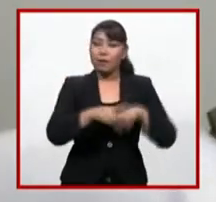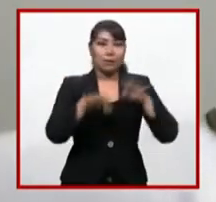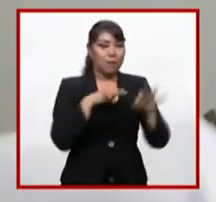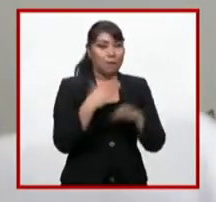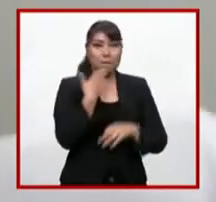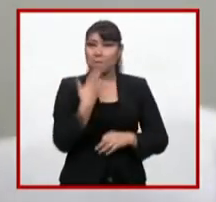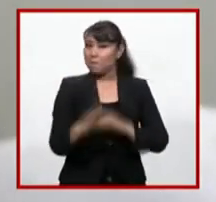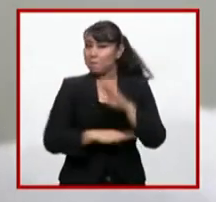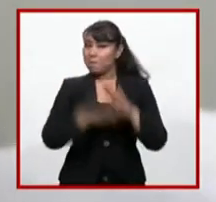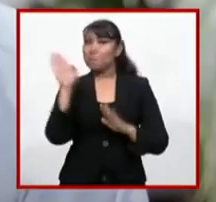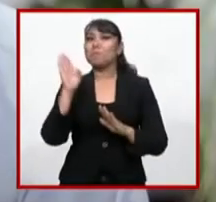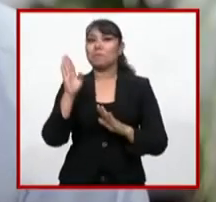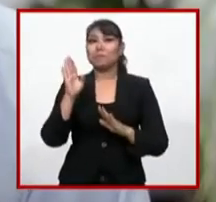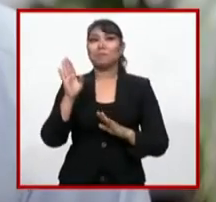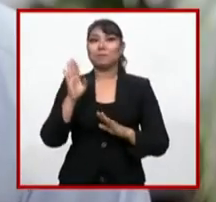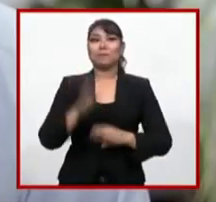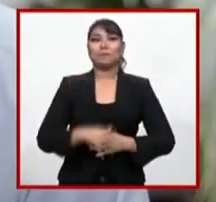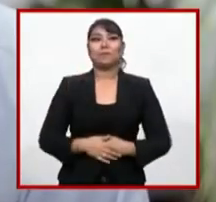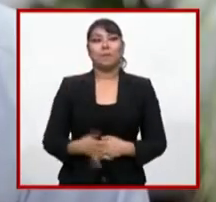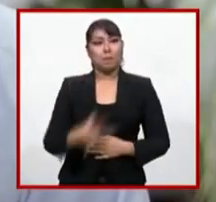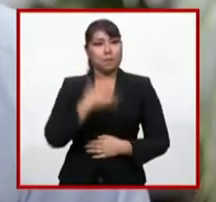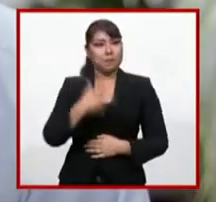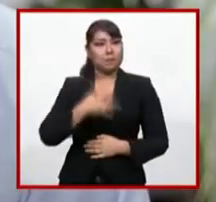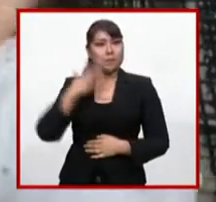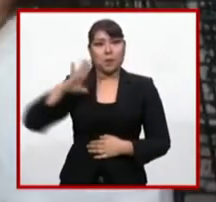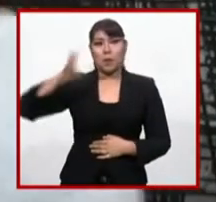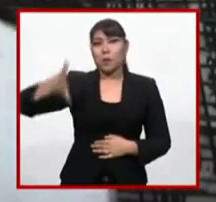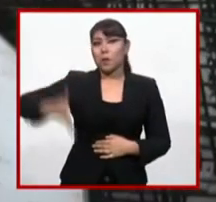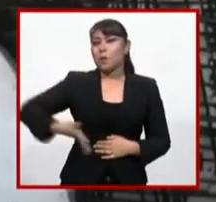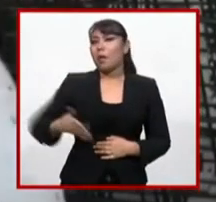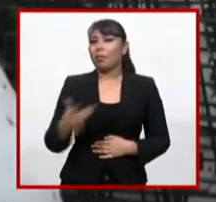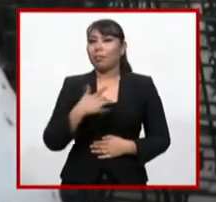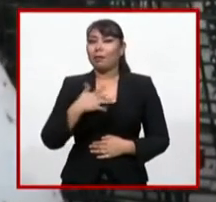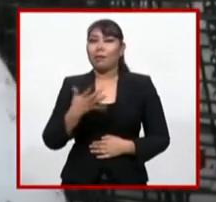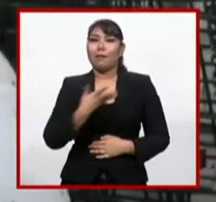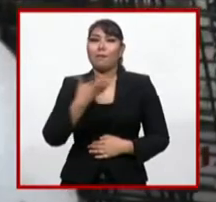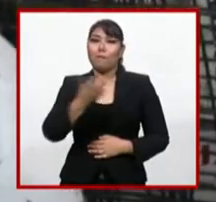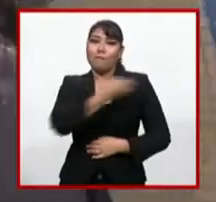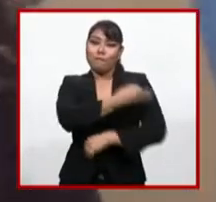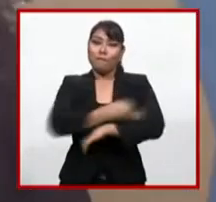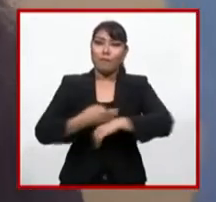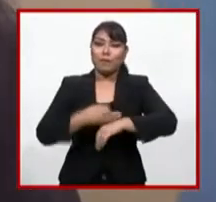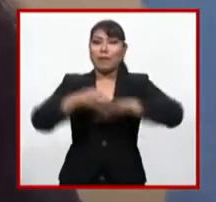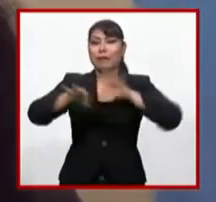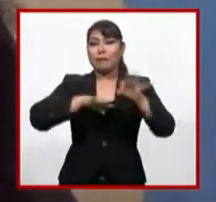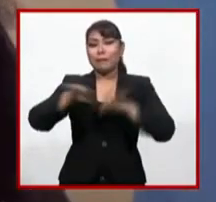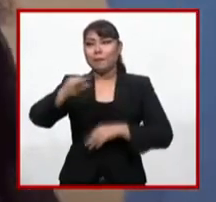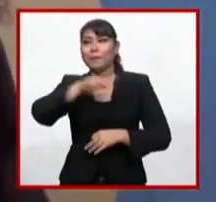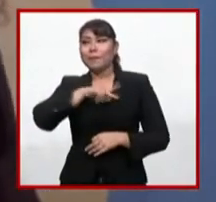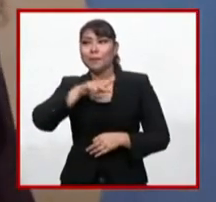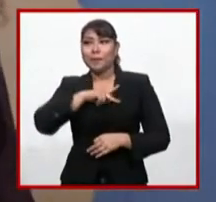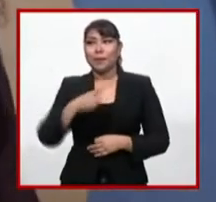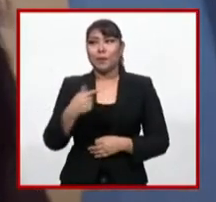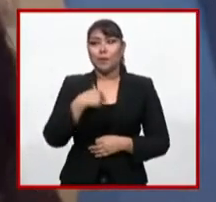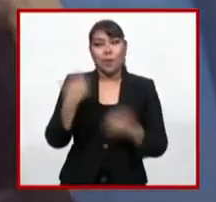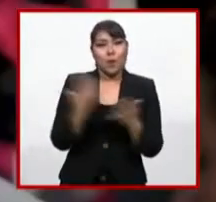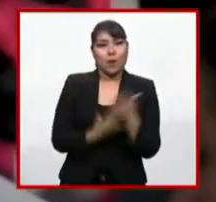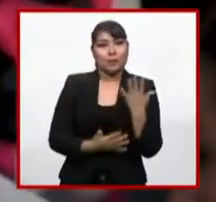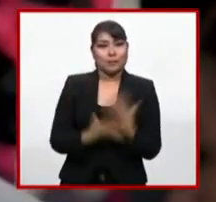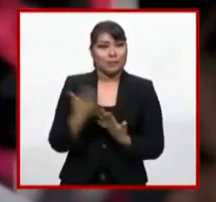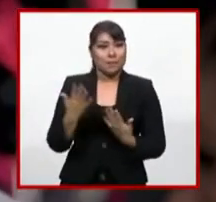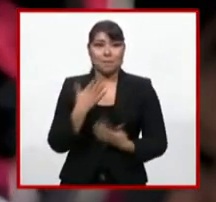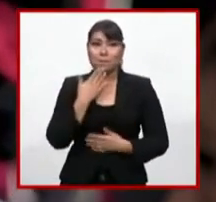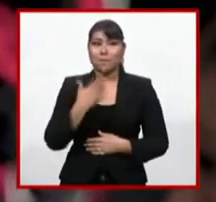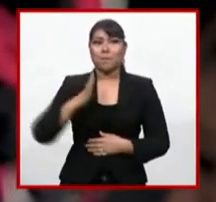vida. Me siento muy orgulloso de tener la familia que tengo, de tener el trabajo que tengo, de ser lo que soy y de lo que quiero